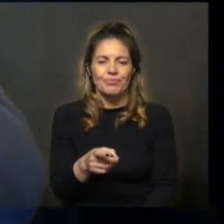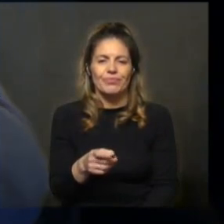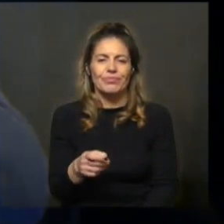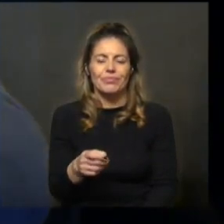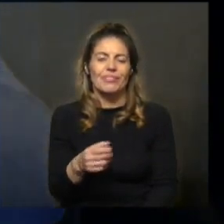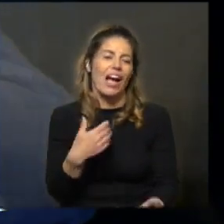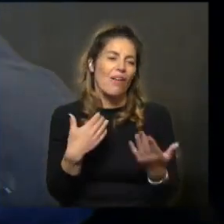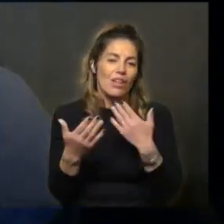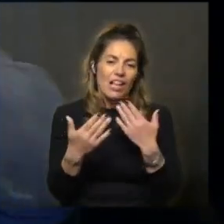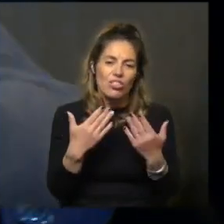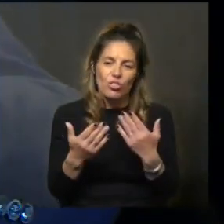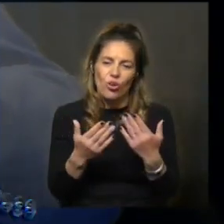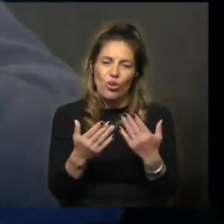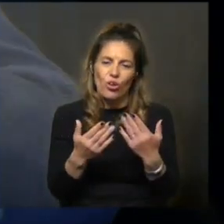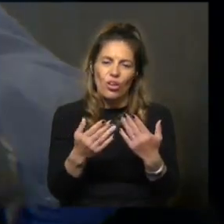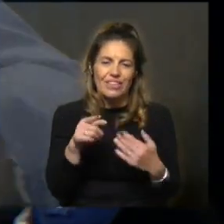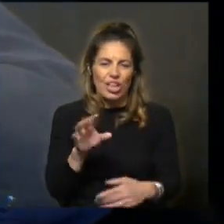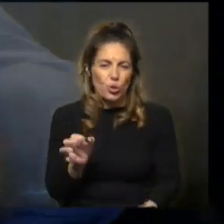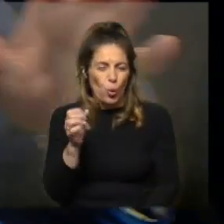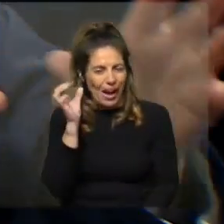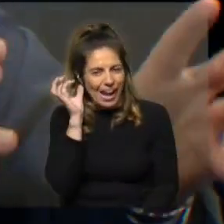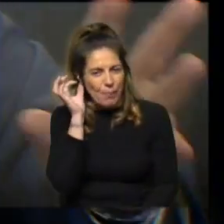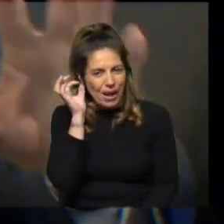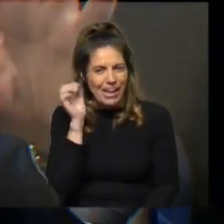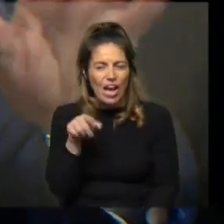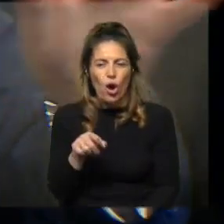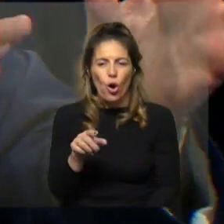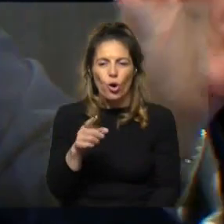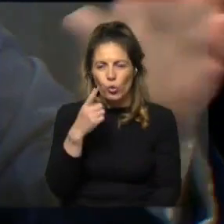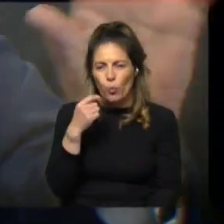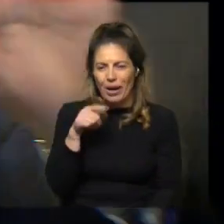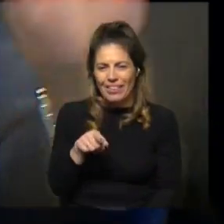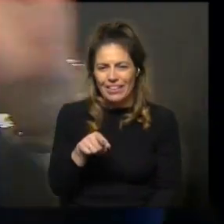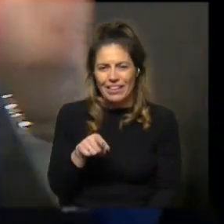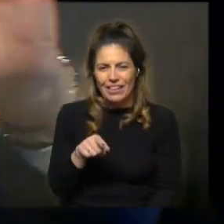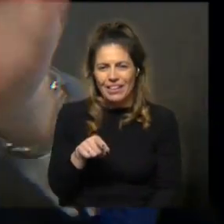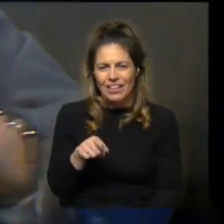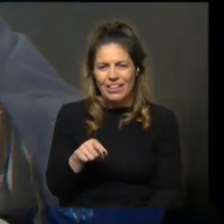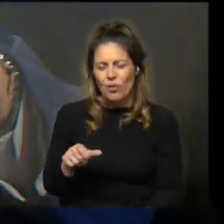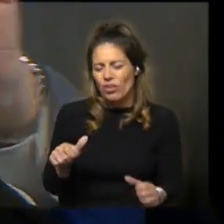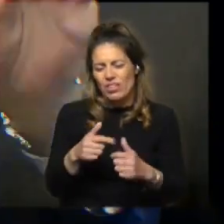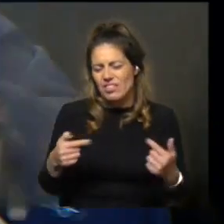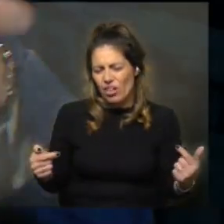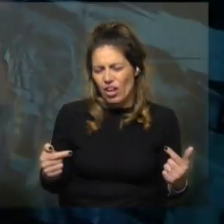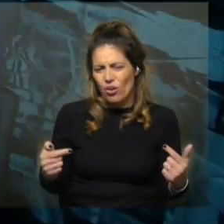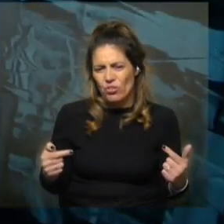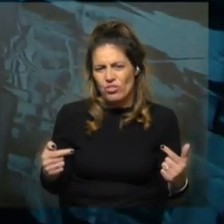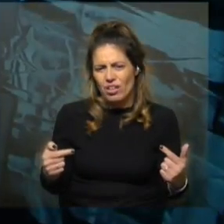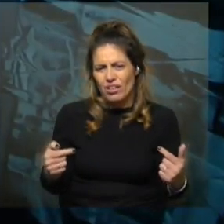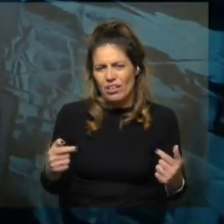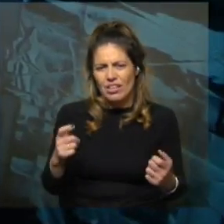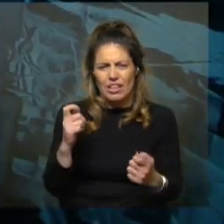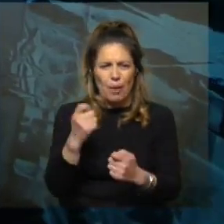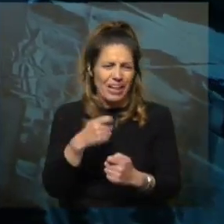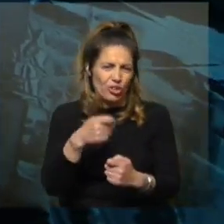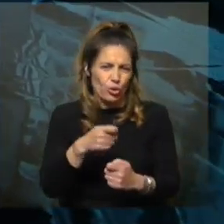referencia no sé si si era tu hermana o a tu padre bueno Estaba le hicieron las cosas que capaz que la palabra tortura no la